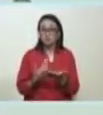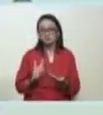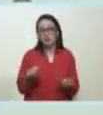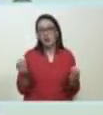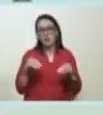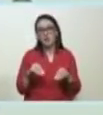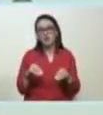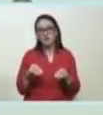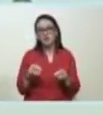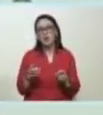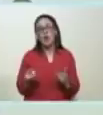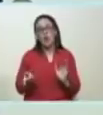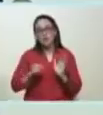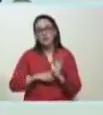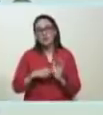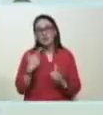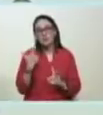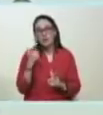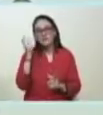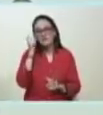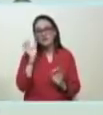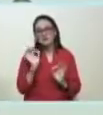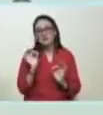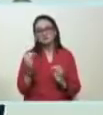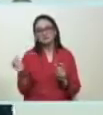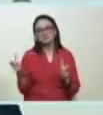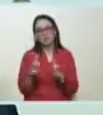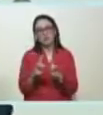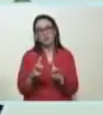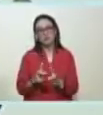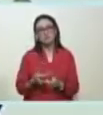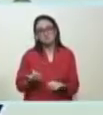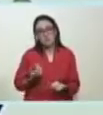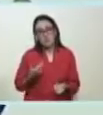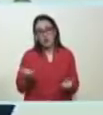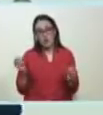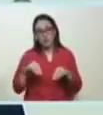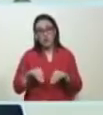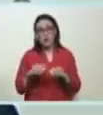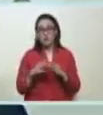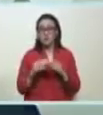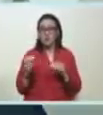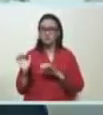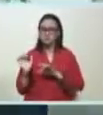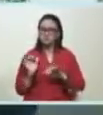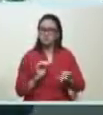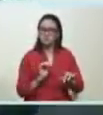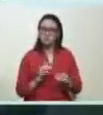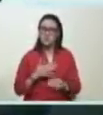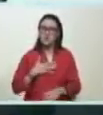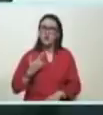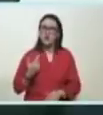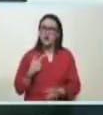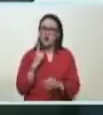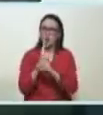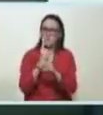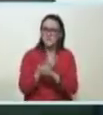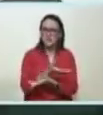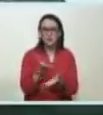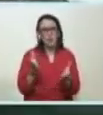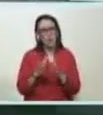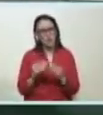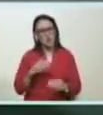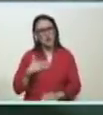de acuerdo en buscar una nueva fecha. Porque estaba de acuerdo, yo quería que todos vinieran. Yo quería competir con